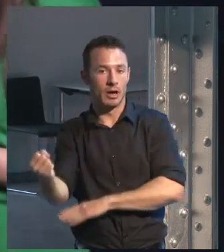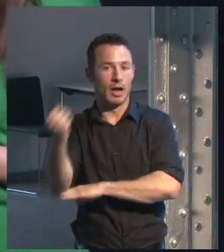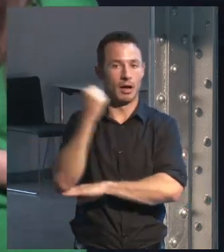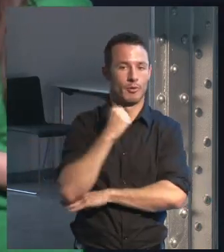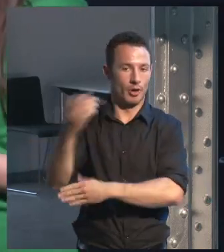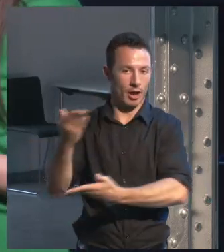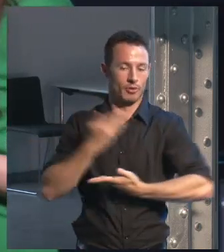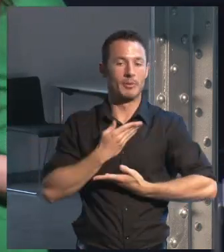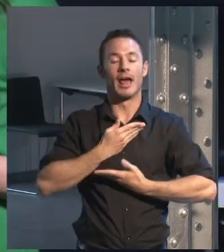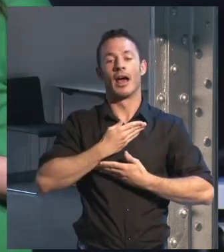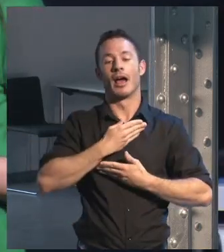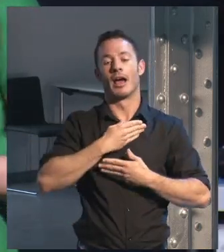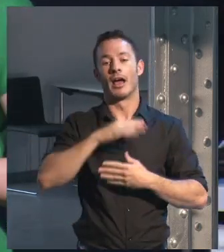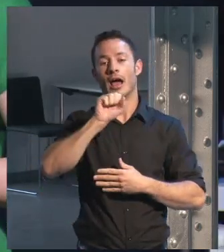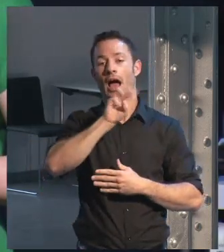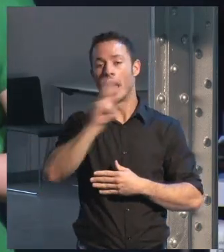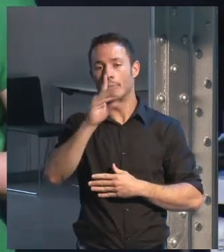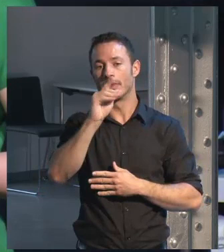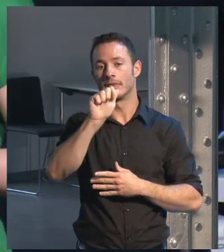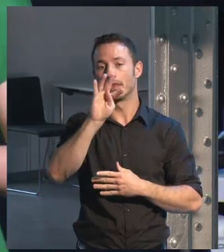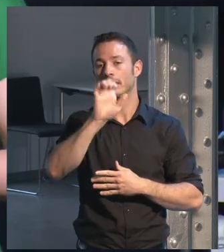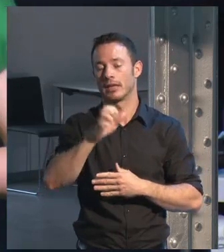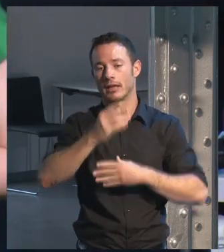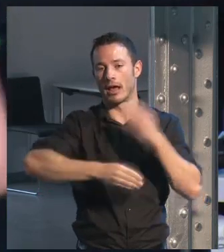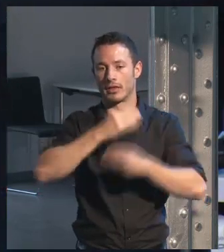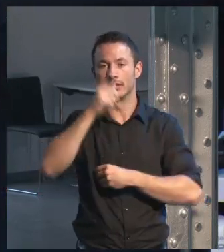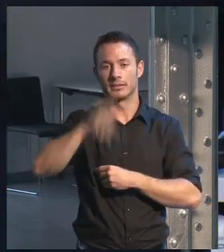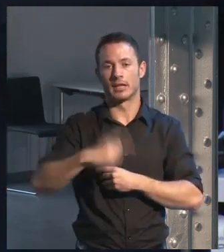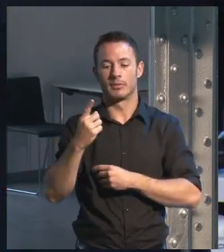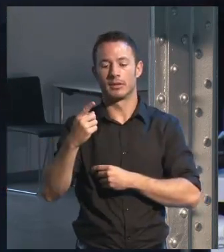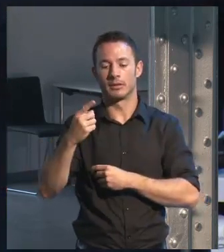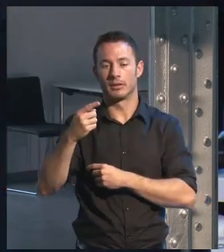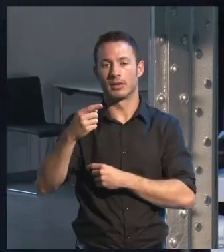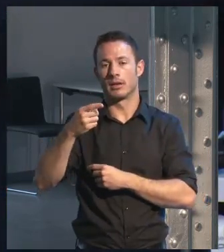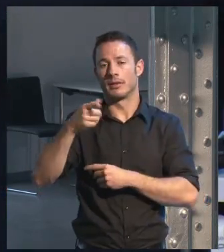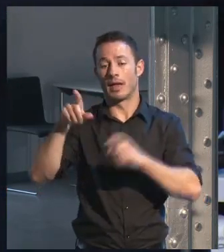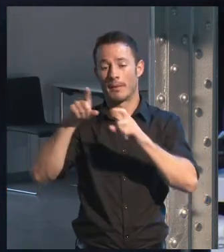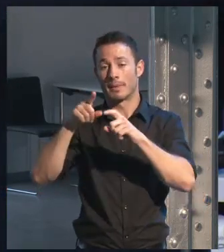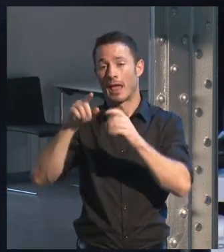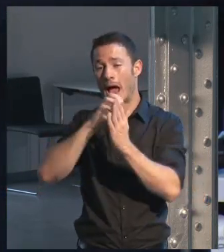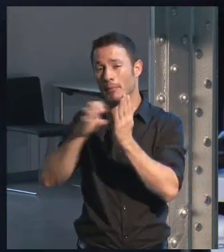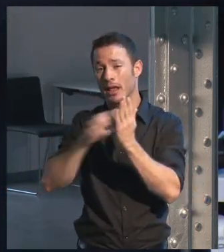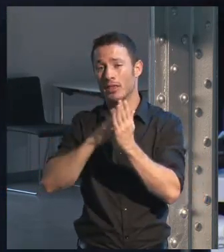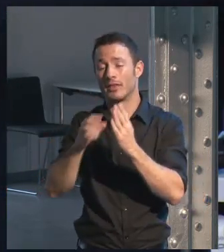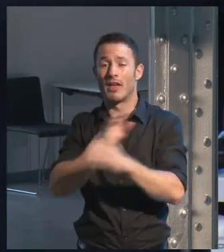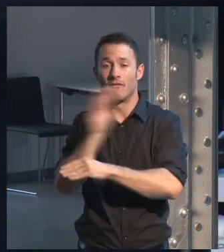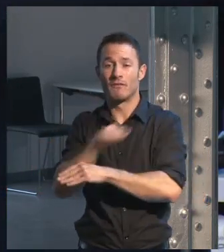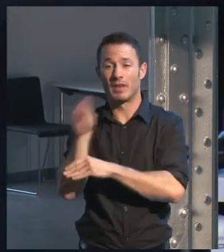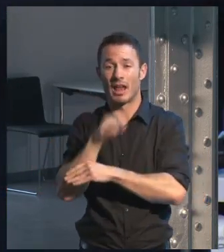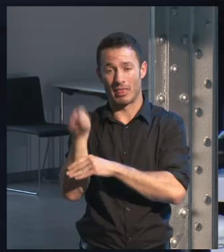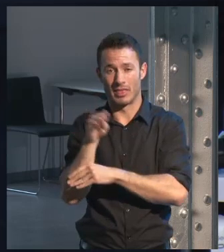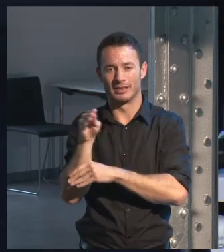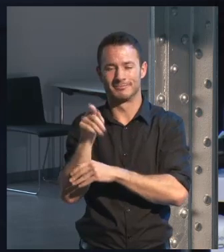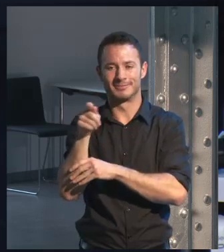por supuesto, Moverán. Moverán es la aplicación de gestión de finanzas personales que cada mes nos